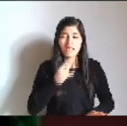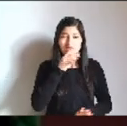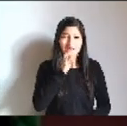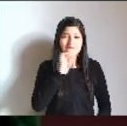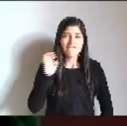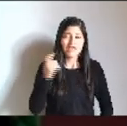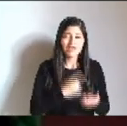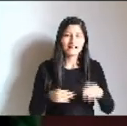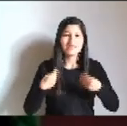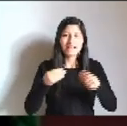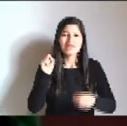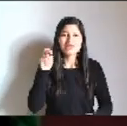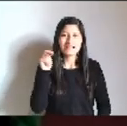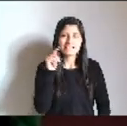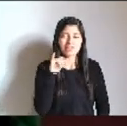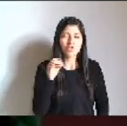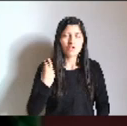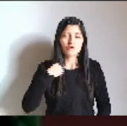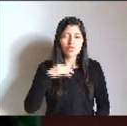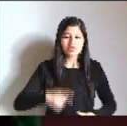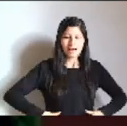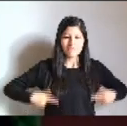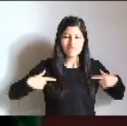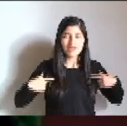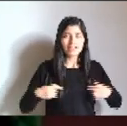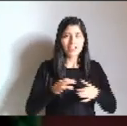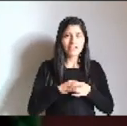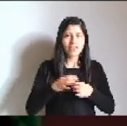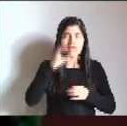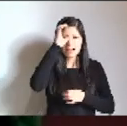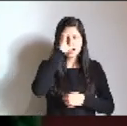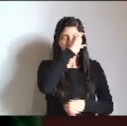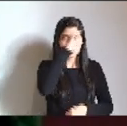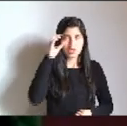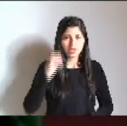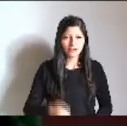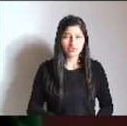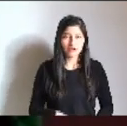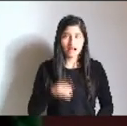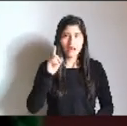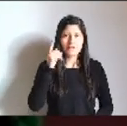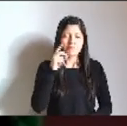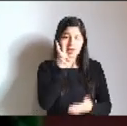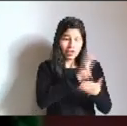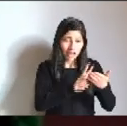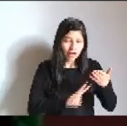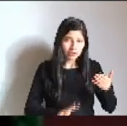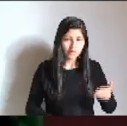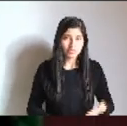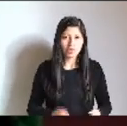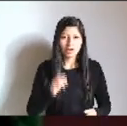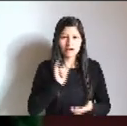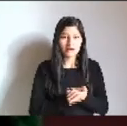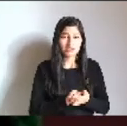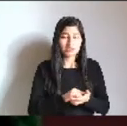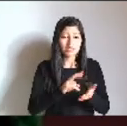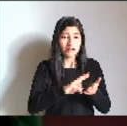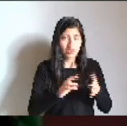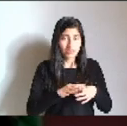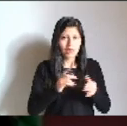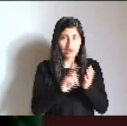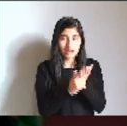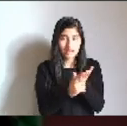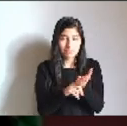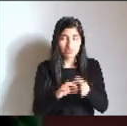fe la que da sentido a nuestra vida cristiana. La primera lectura, este texto tomado del libro